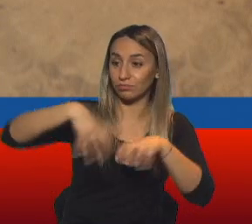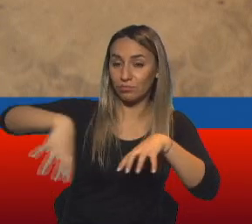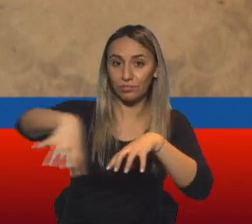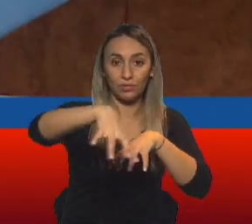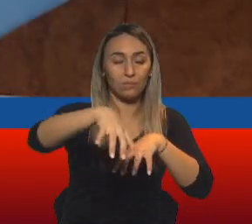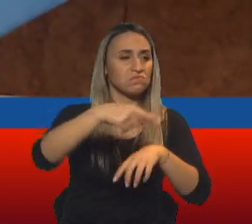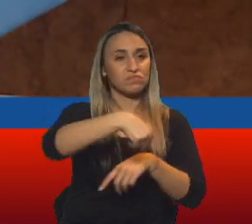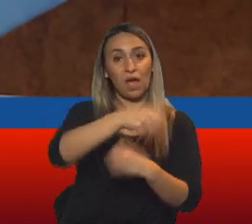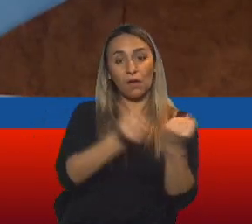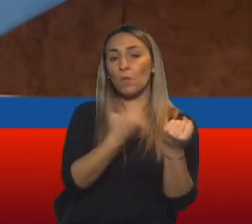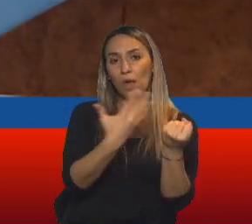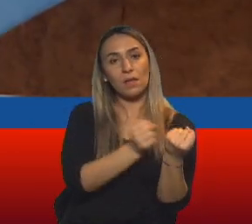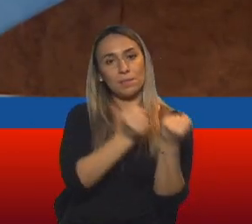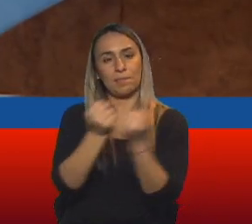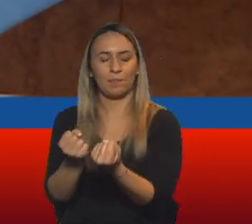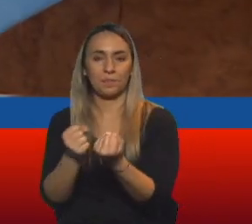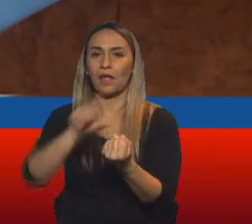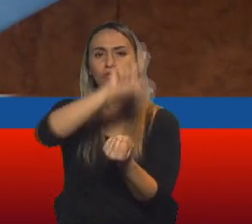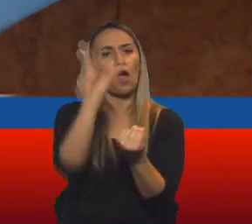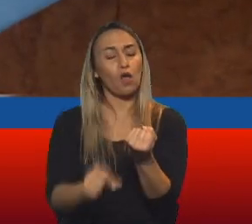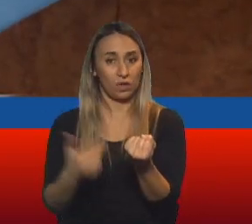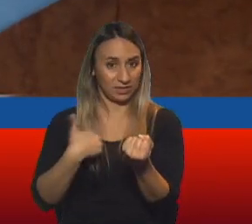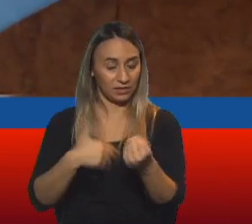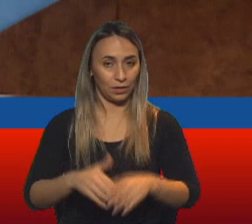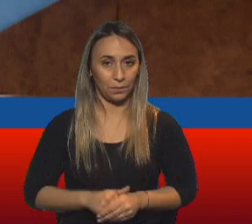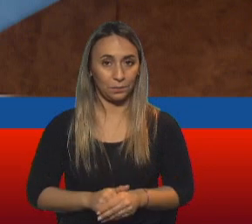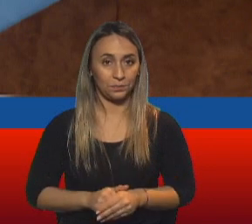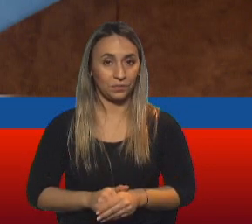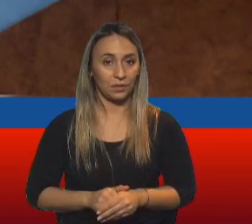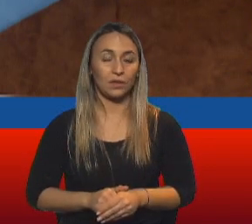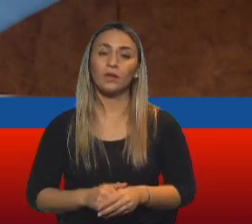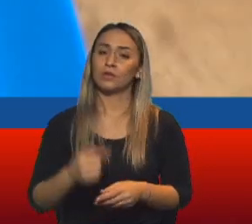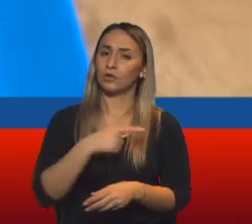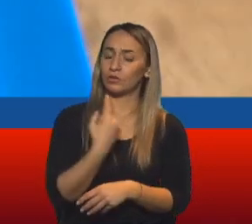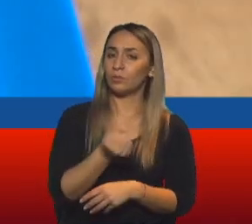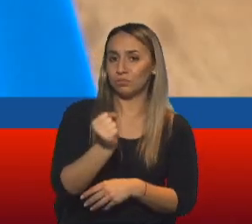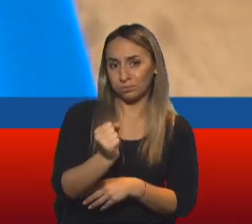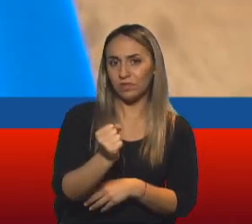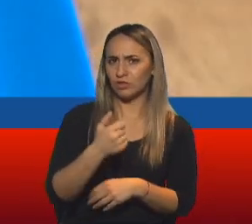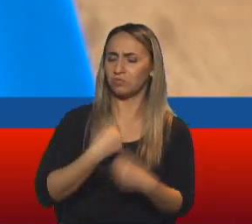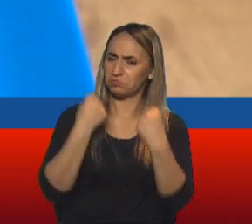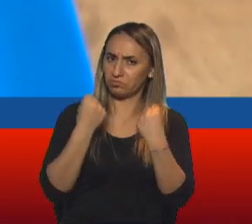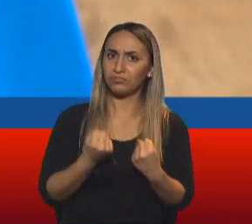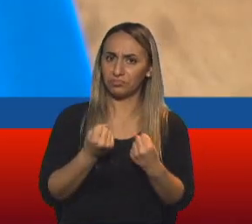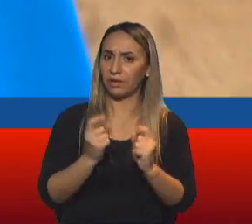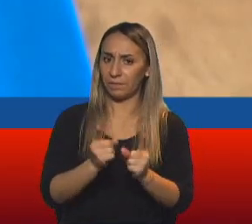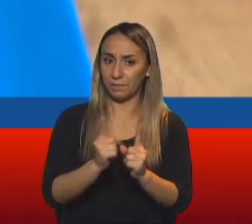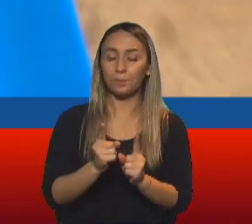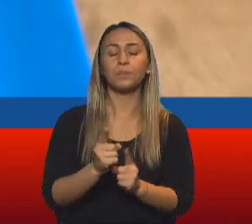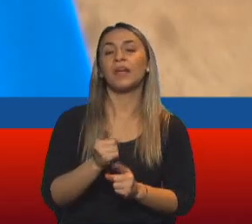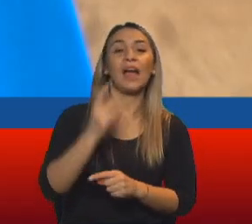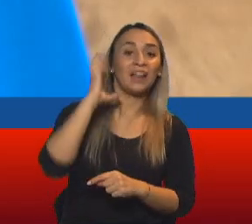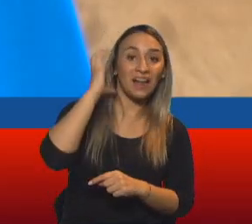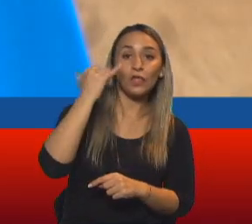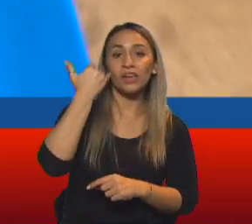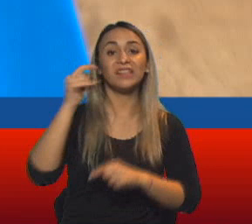nuestra compañía a lo largo y a lo ancho del país. Como venimos haciendo y vengo sosteniendo, Radio y Televisión Argentina está